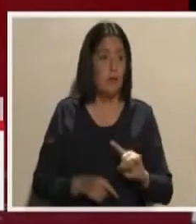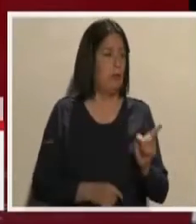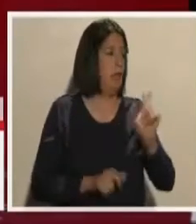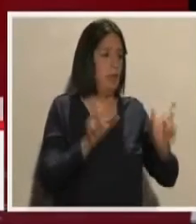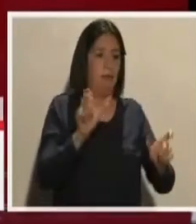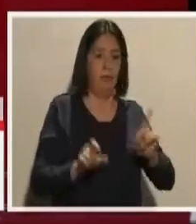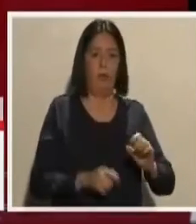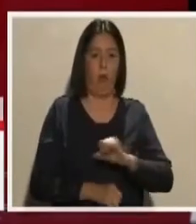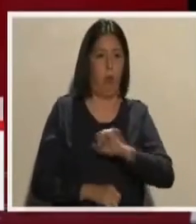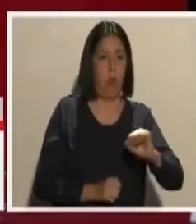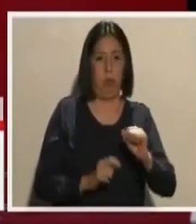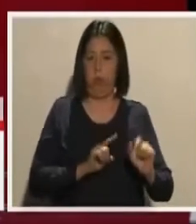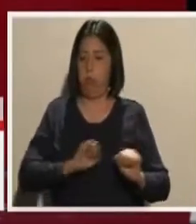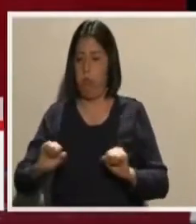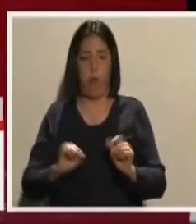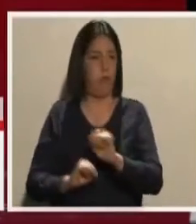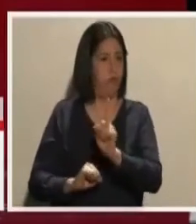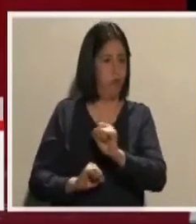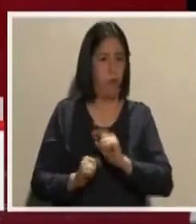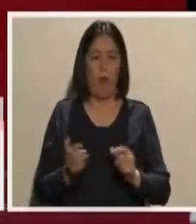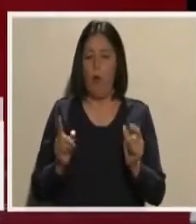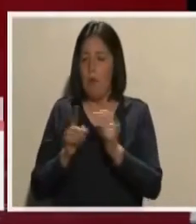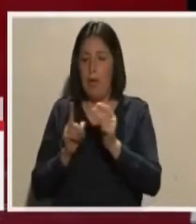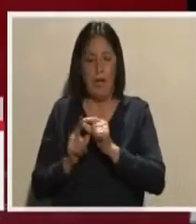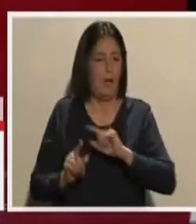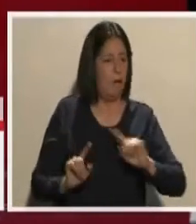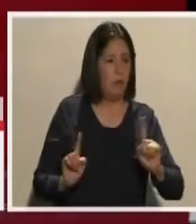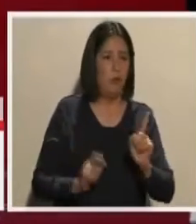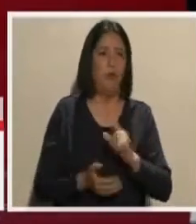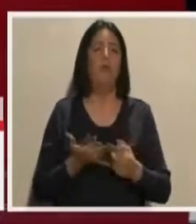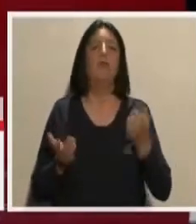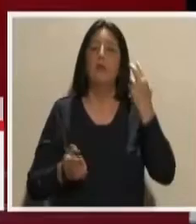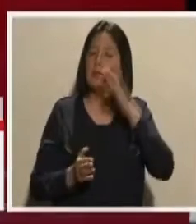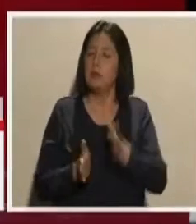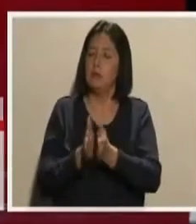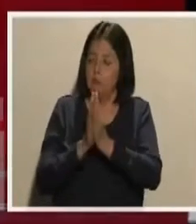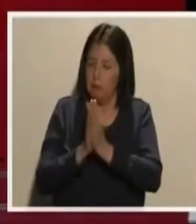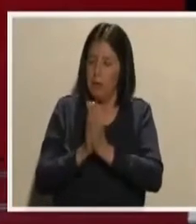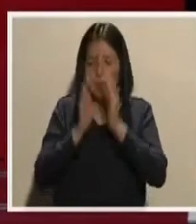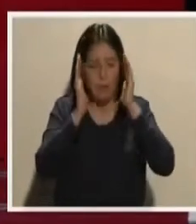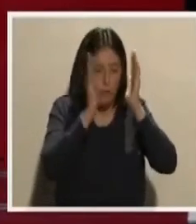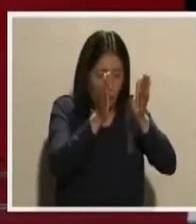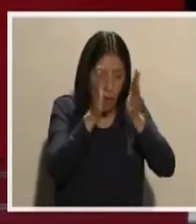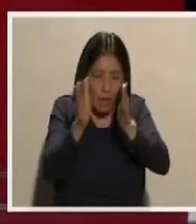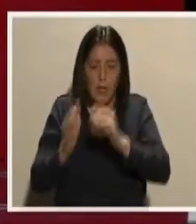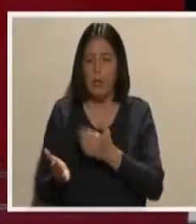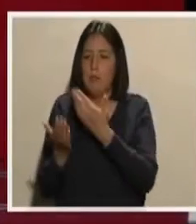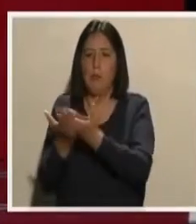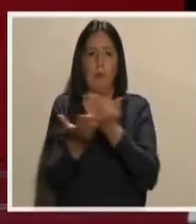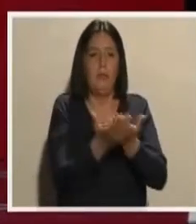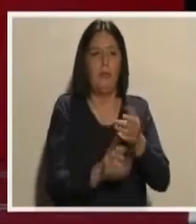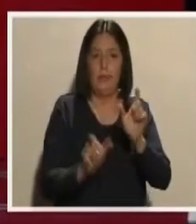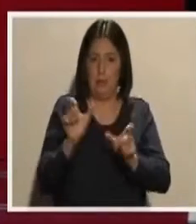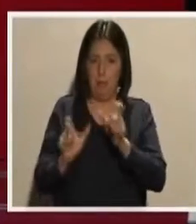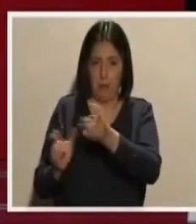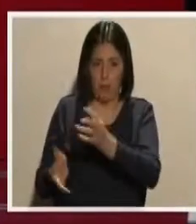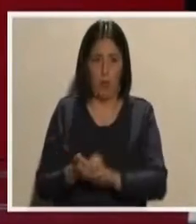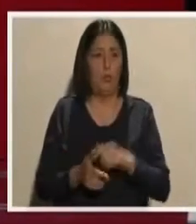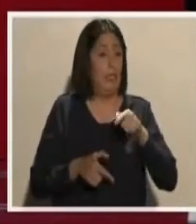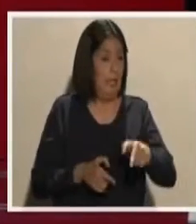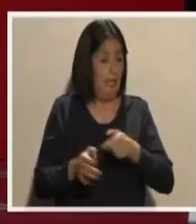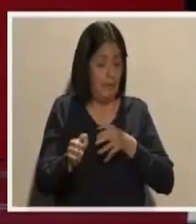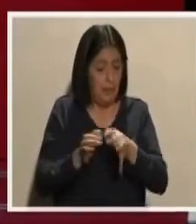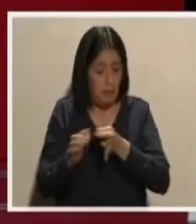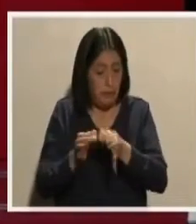expresar agravios o insultos durante sus intervenciones, por lo que los invocamos a centrarse en sus propuestas a la ciudadanía. Y estas